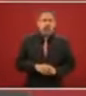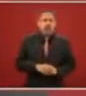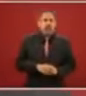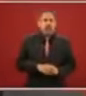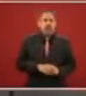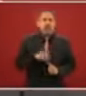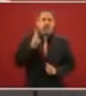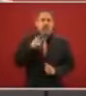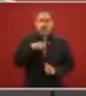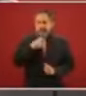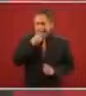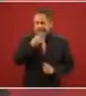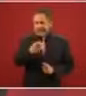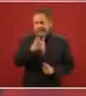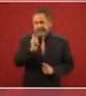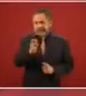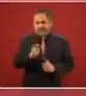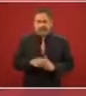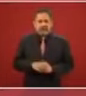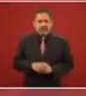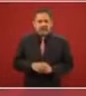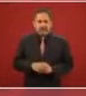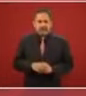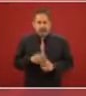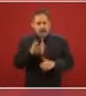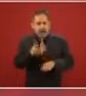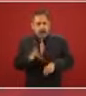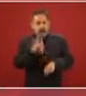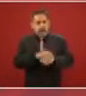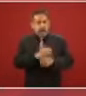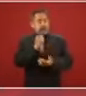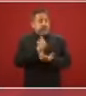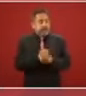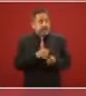pero debo decir que no está autorizado,